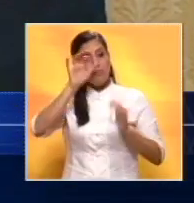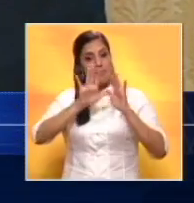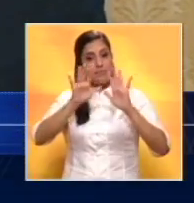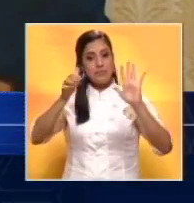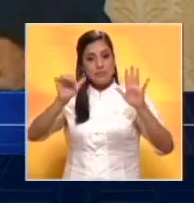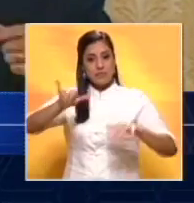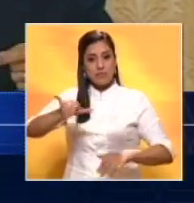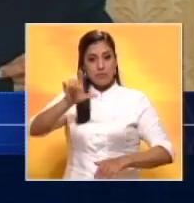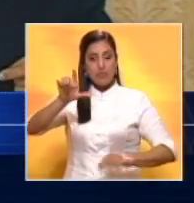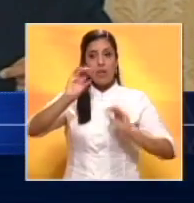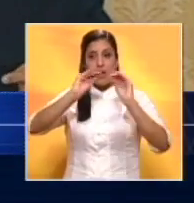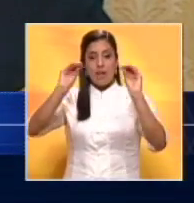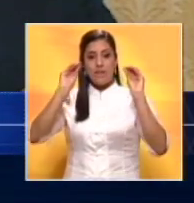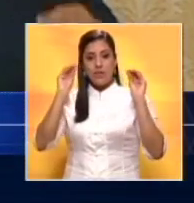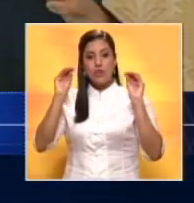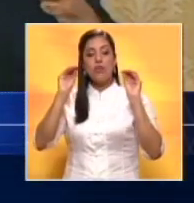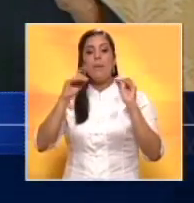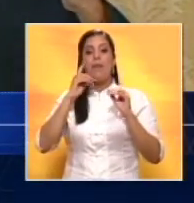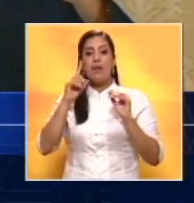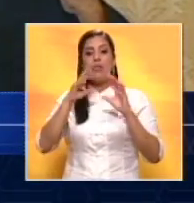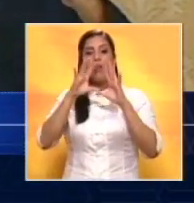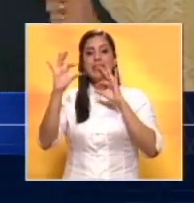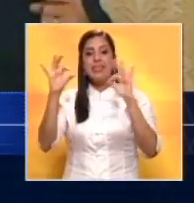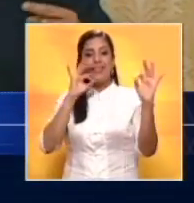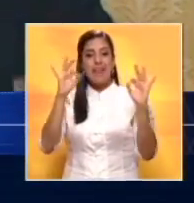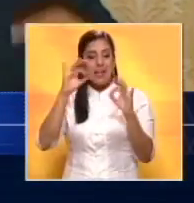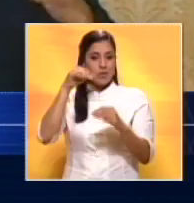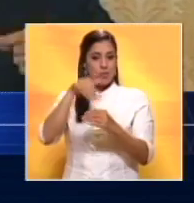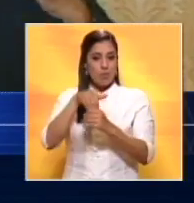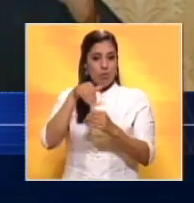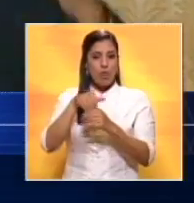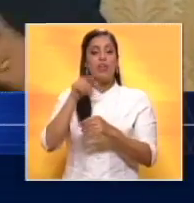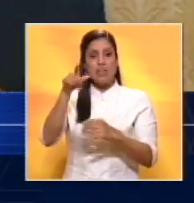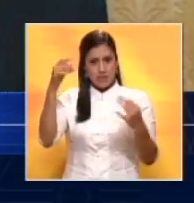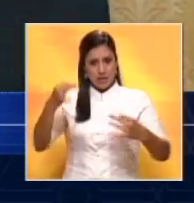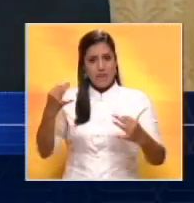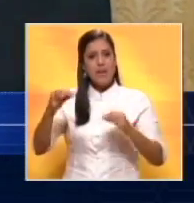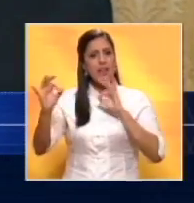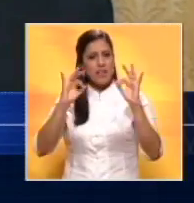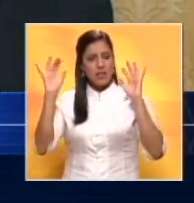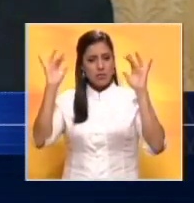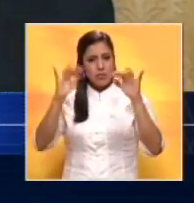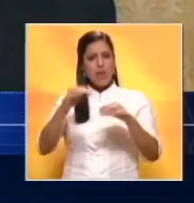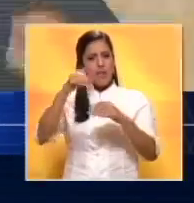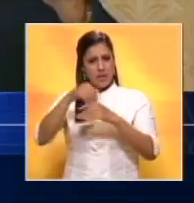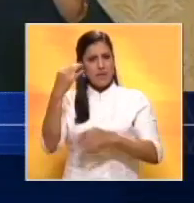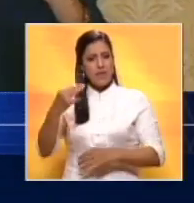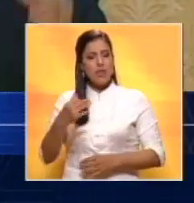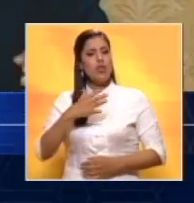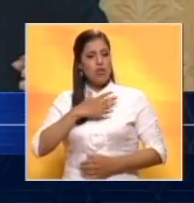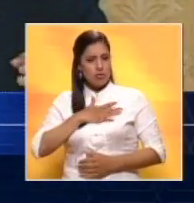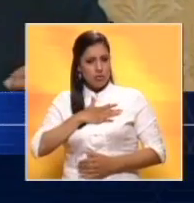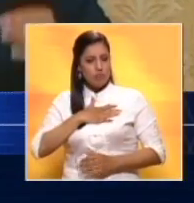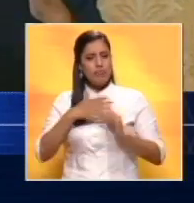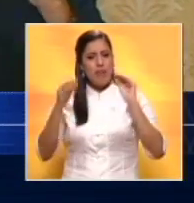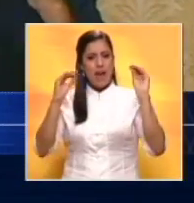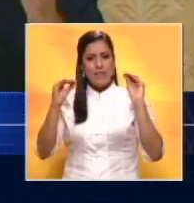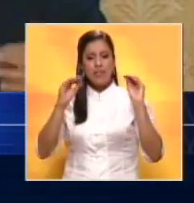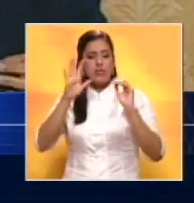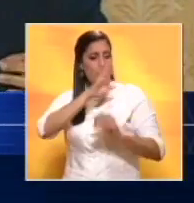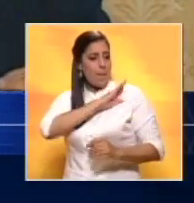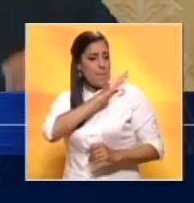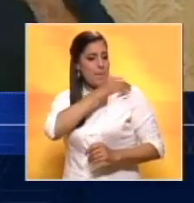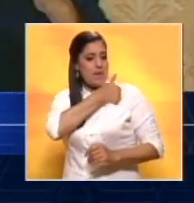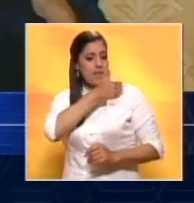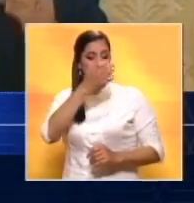16 de julio, convocó a un simulacro electoral. Eso sí va a ser un evento electoral, de verdad. Yo convoco como jefe